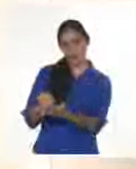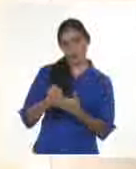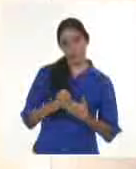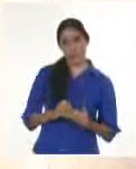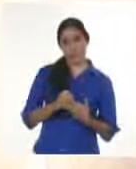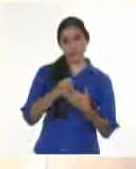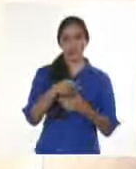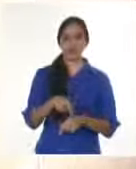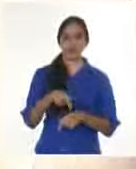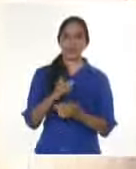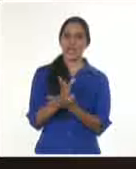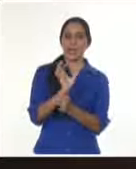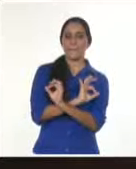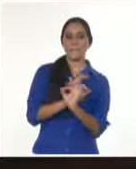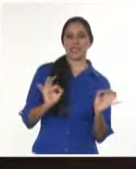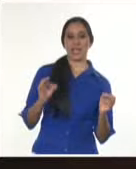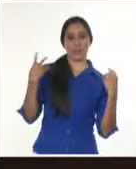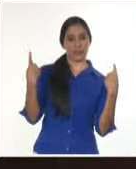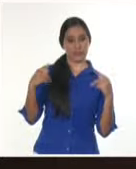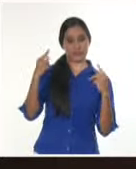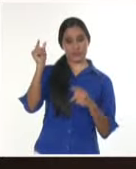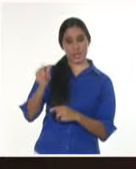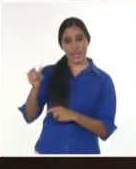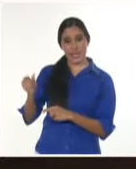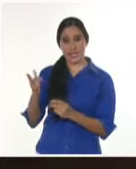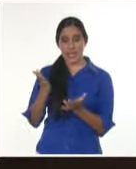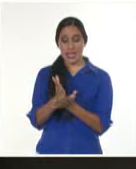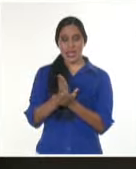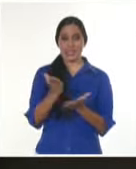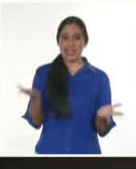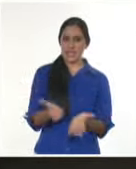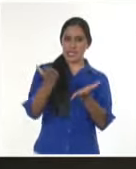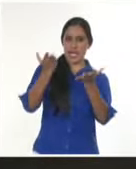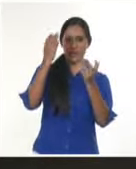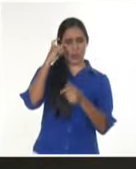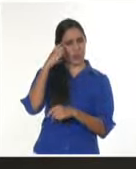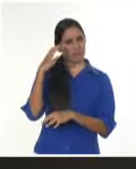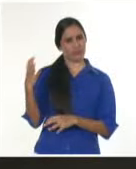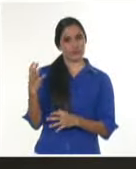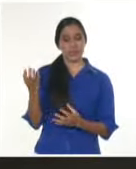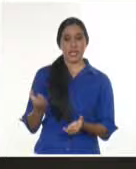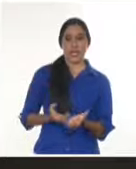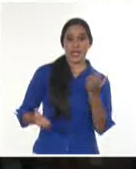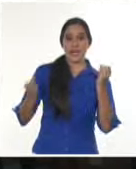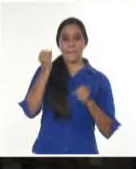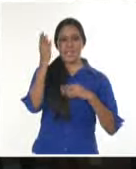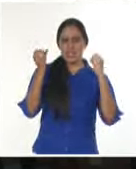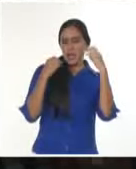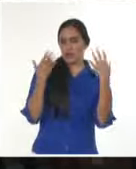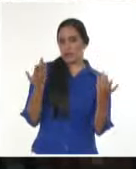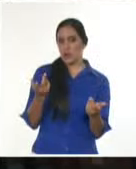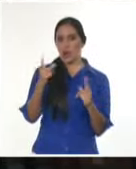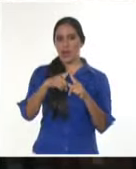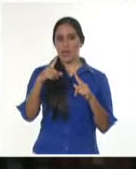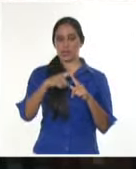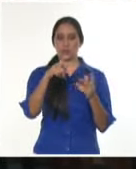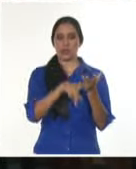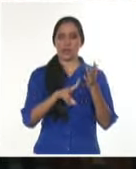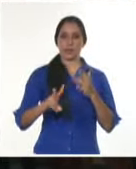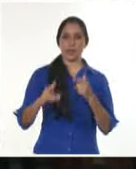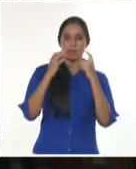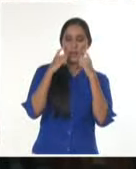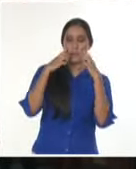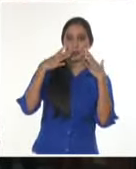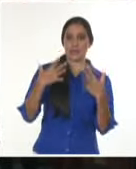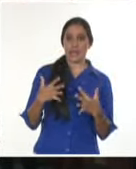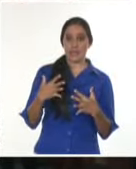ingeniera Liuska Fernández Diegues, la Unidad de Innovación y Desarrollo de la Universidad de Las Tunas, deviene la Casa Grande